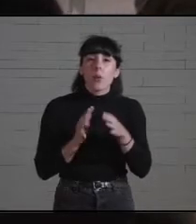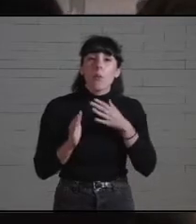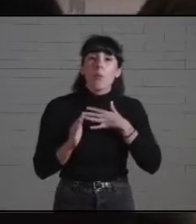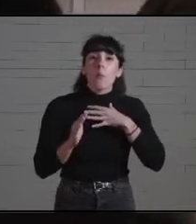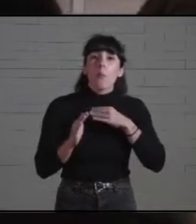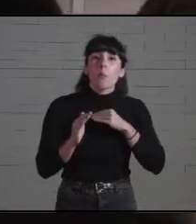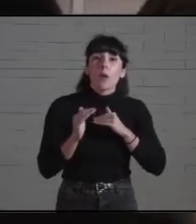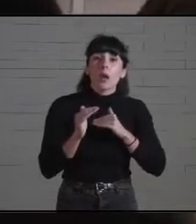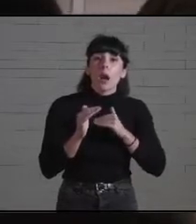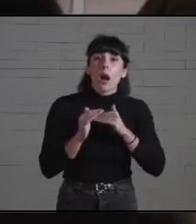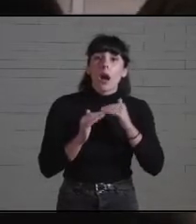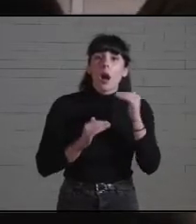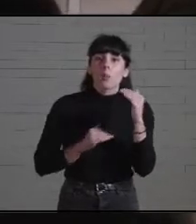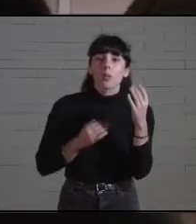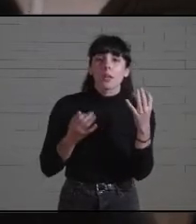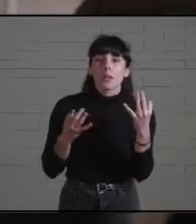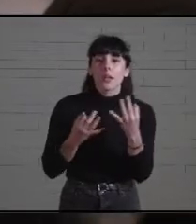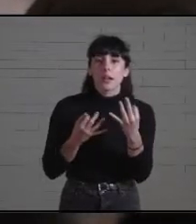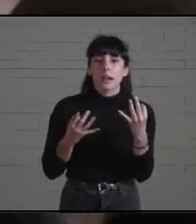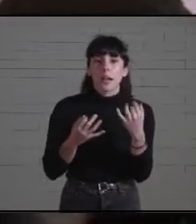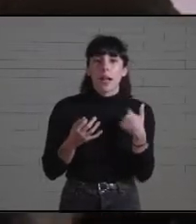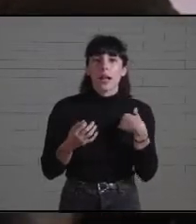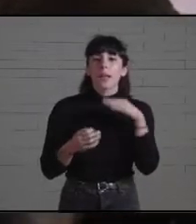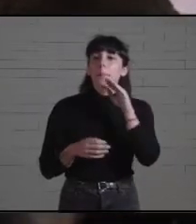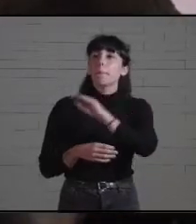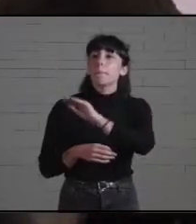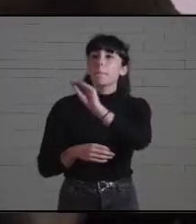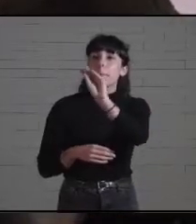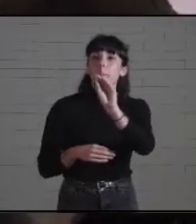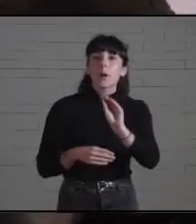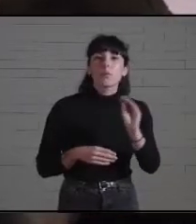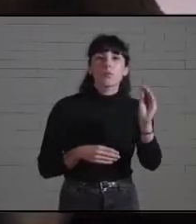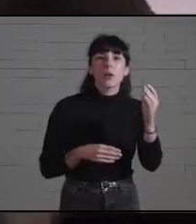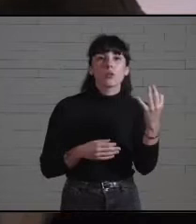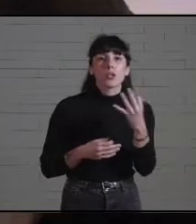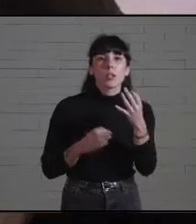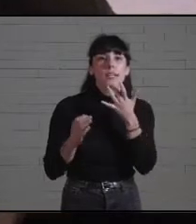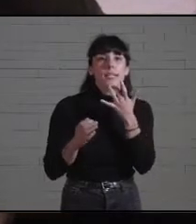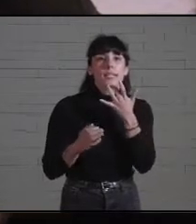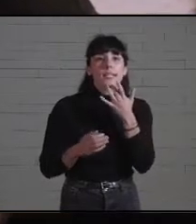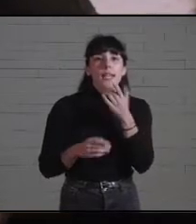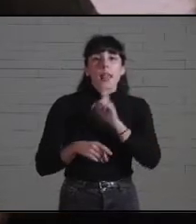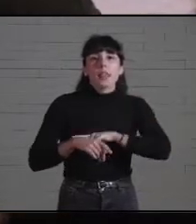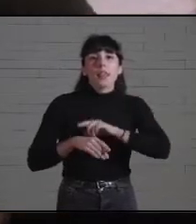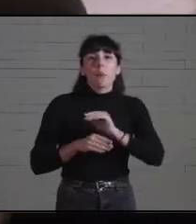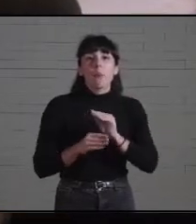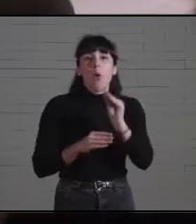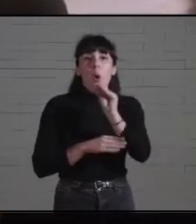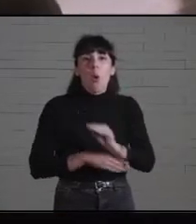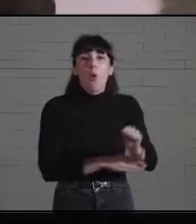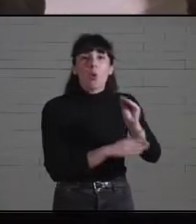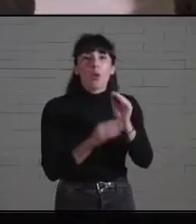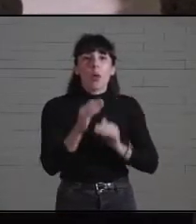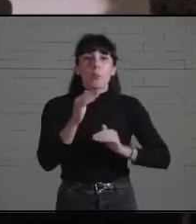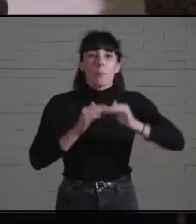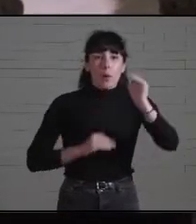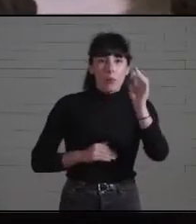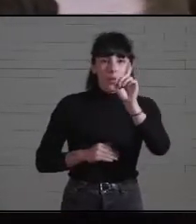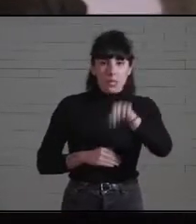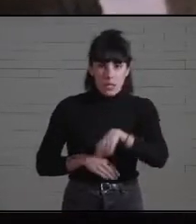el... Aquí se preguntaba, ¿se ha aumentado el tiempo de cuidado? Nada, un poco,